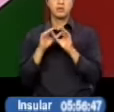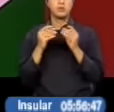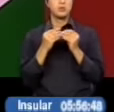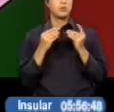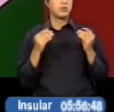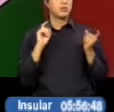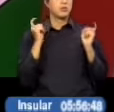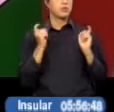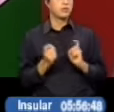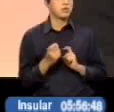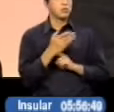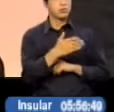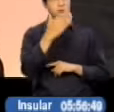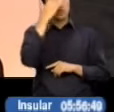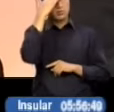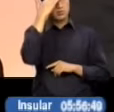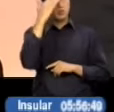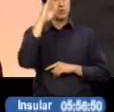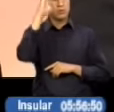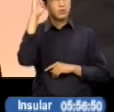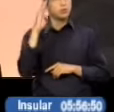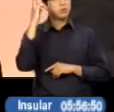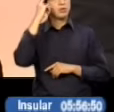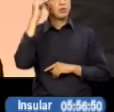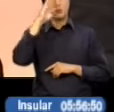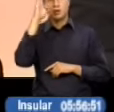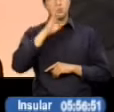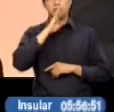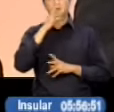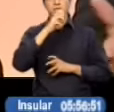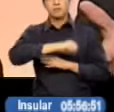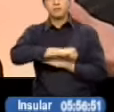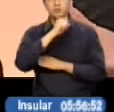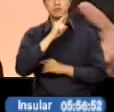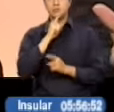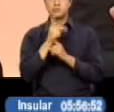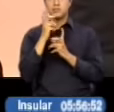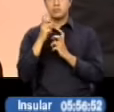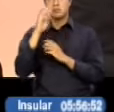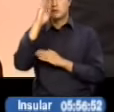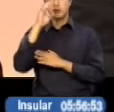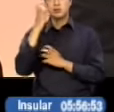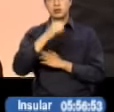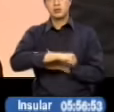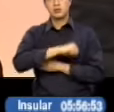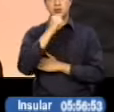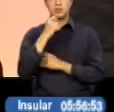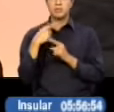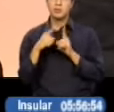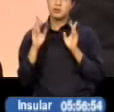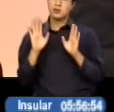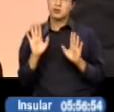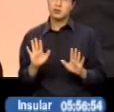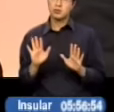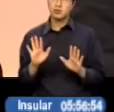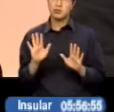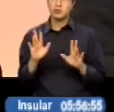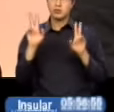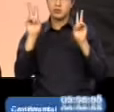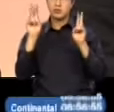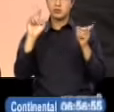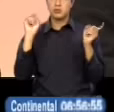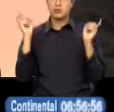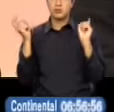porque ojo si bien pensamos que brasil no dice ahora sí siempre quiere ganar sin palabras y siempre quiere ganar pero ojo el tema ha